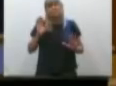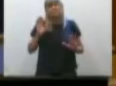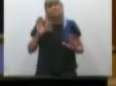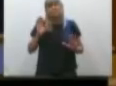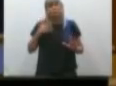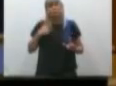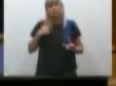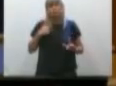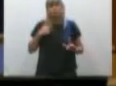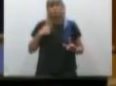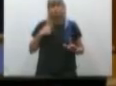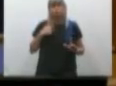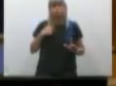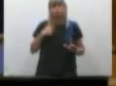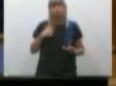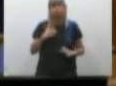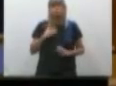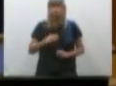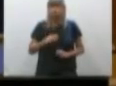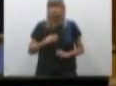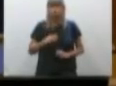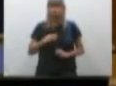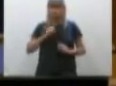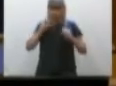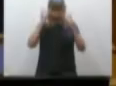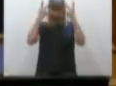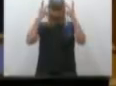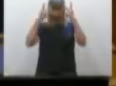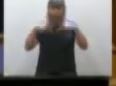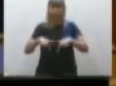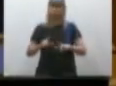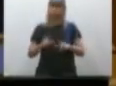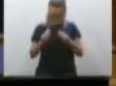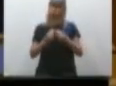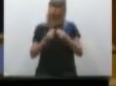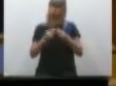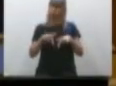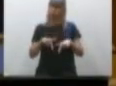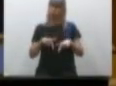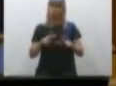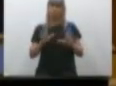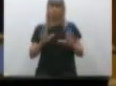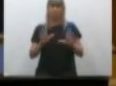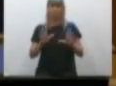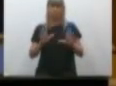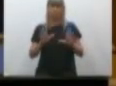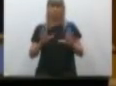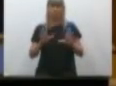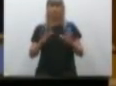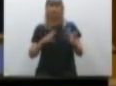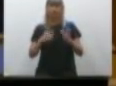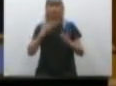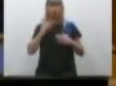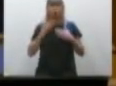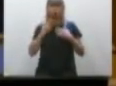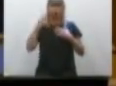realidad que por él no es la tuya ni la mía pero es un montón de otras mujeres para eso hemos invitado a referentes de ambos